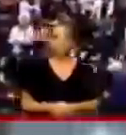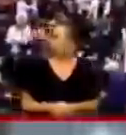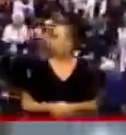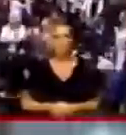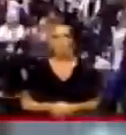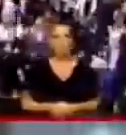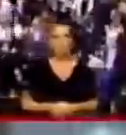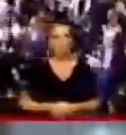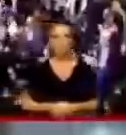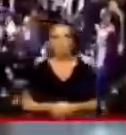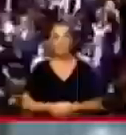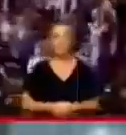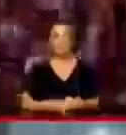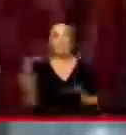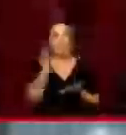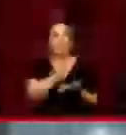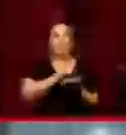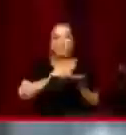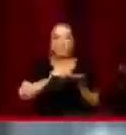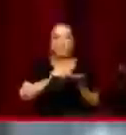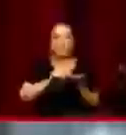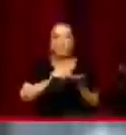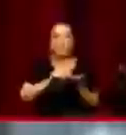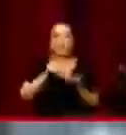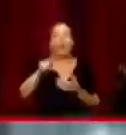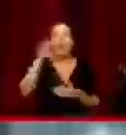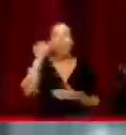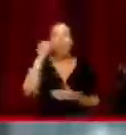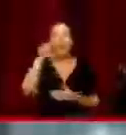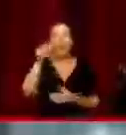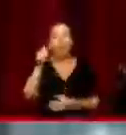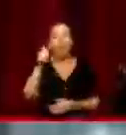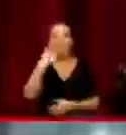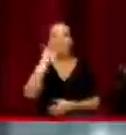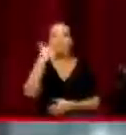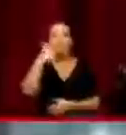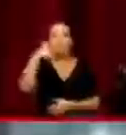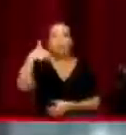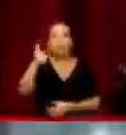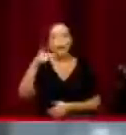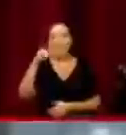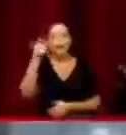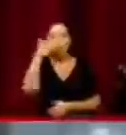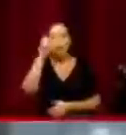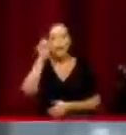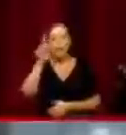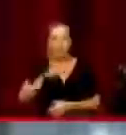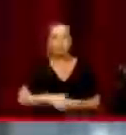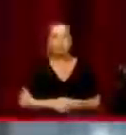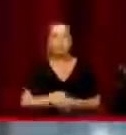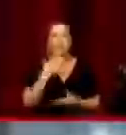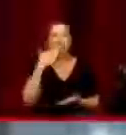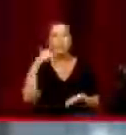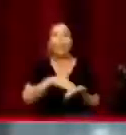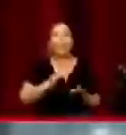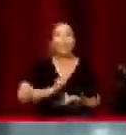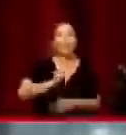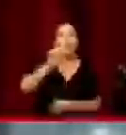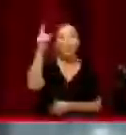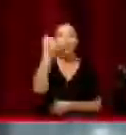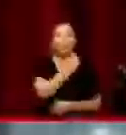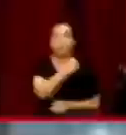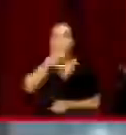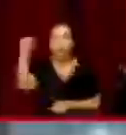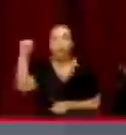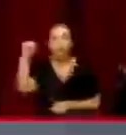otras que los técnicos discuten, es la tarea precisamente de la política maniobrarlas y administrarlas en el mercado interno, porque para eso se eligen